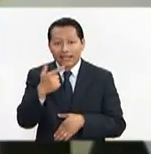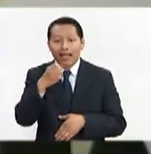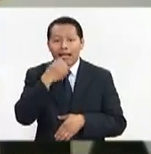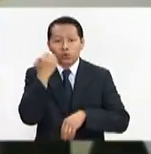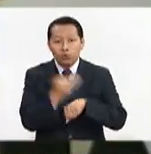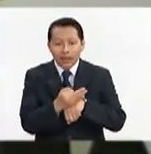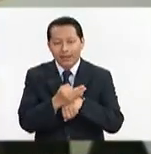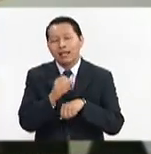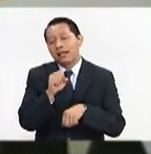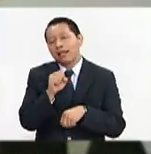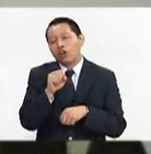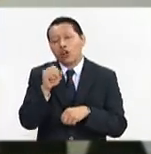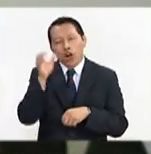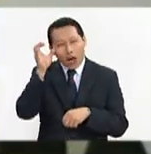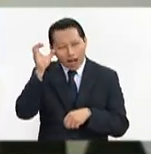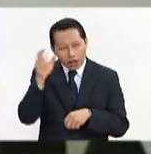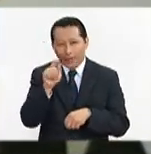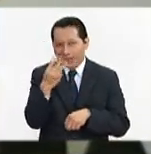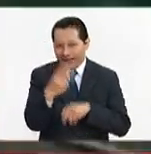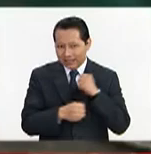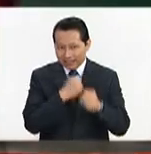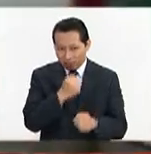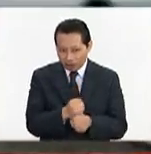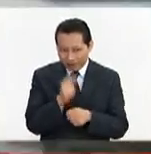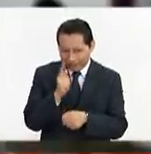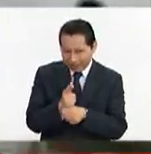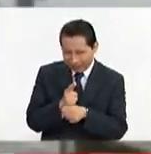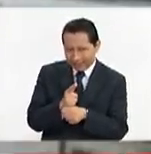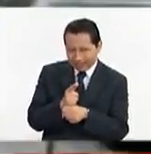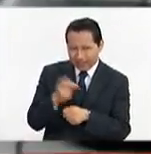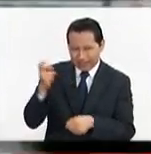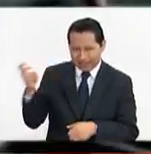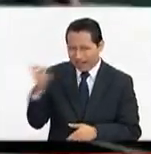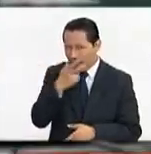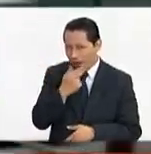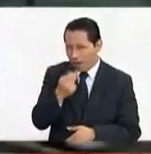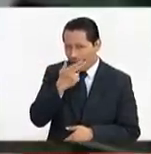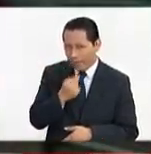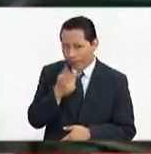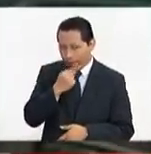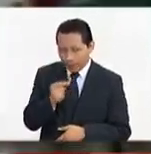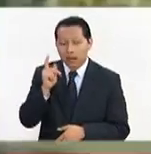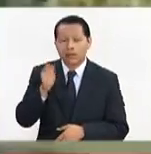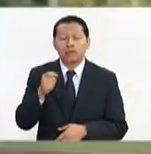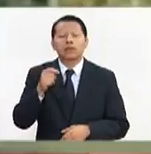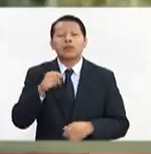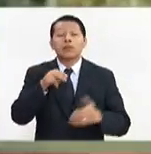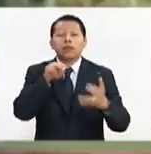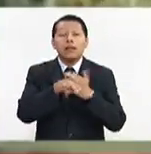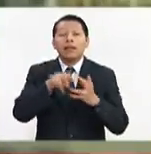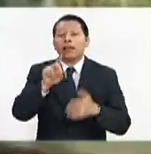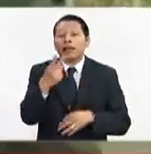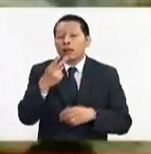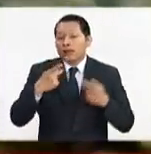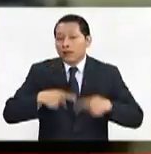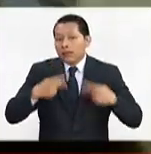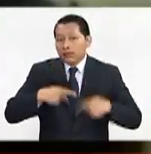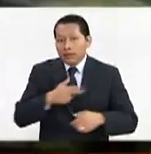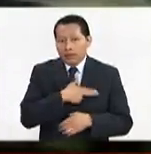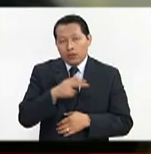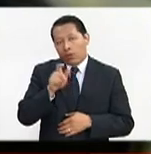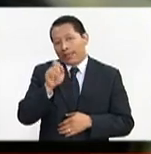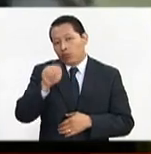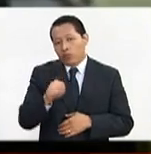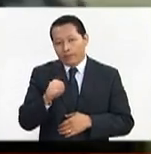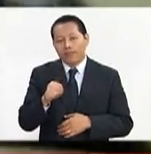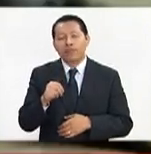estudiante subcoreano de 23 años de edad, identificado como Sein Yo Cho, asesinó a 32 personas e hirió a otras